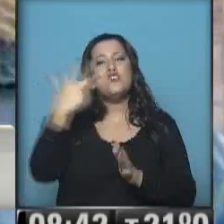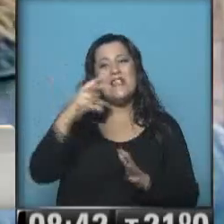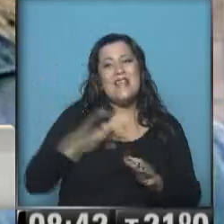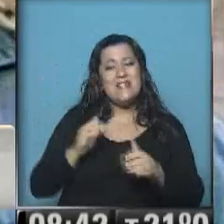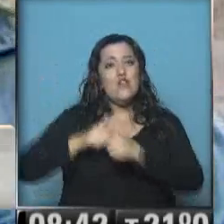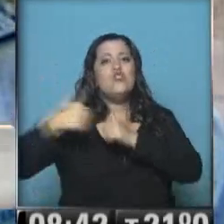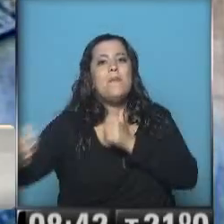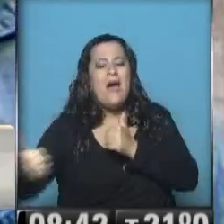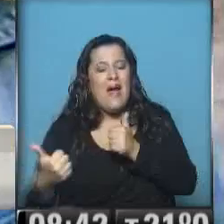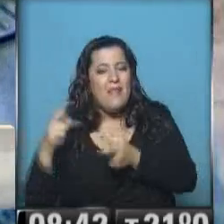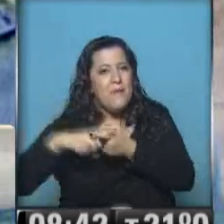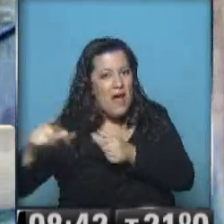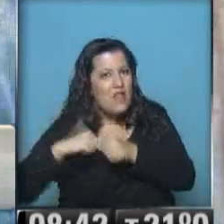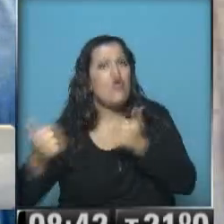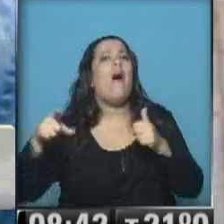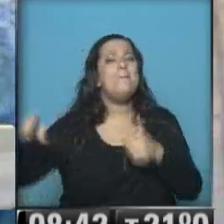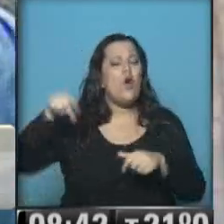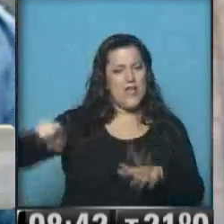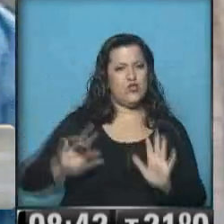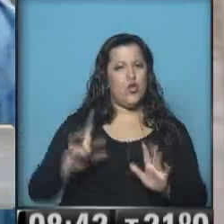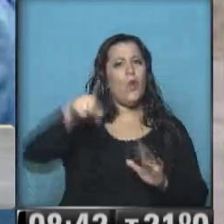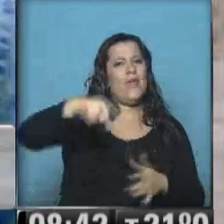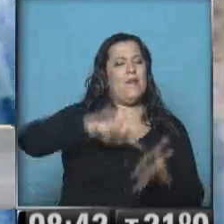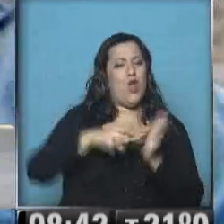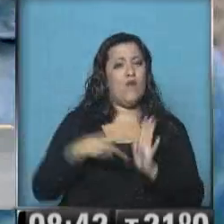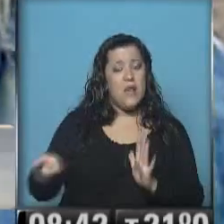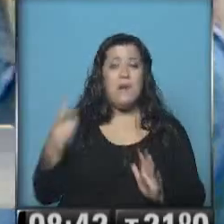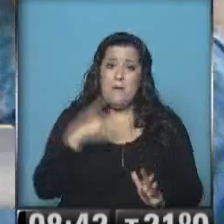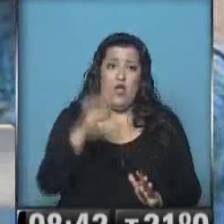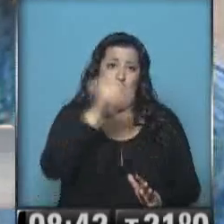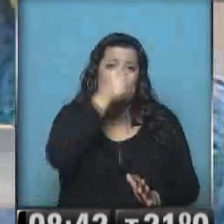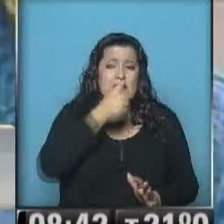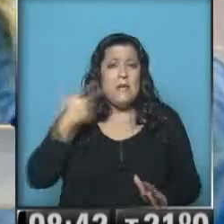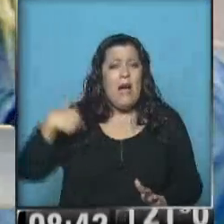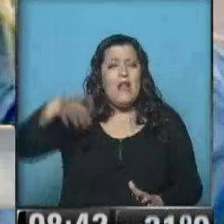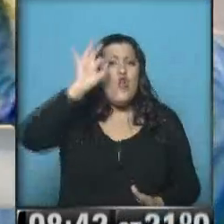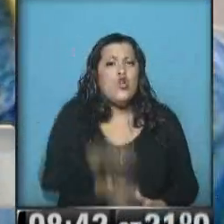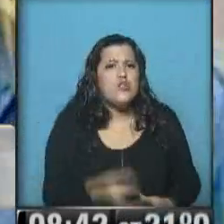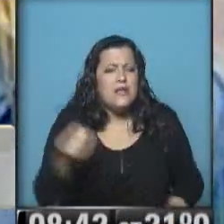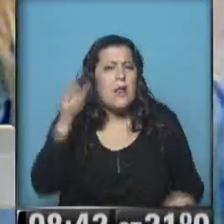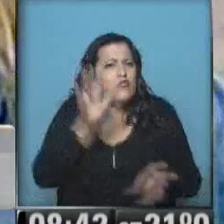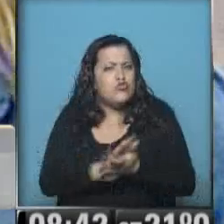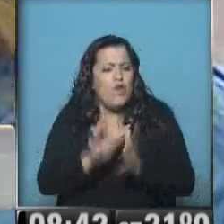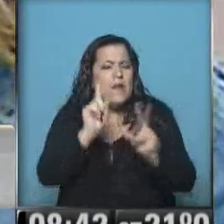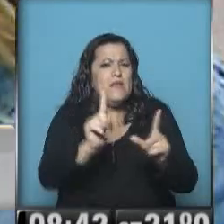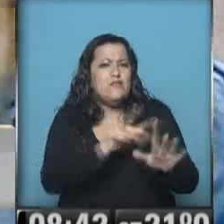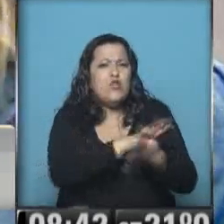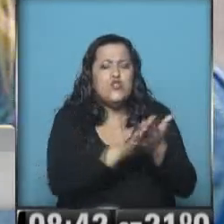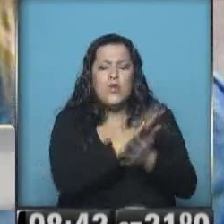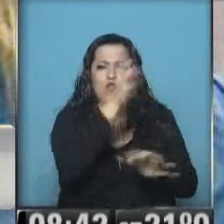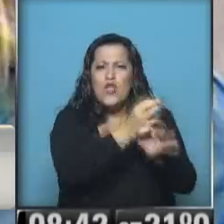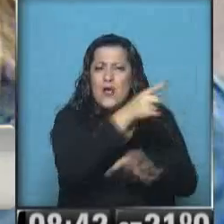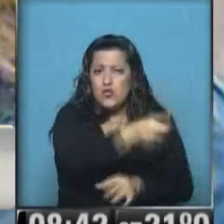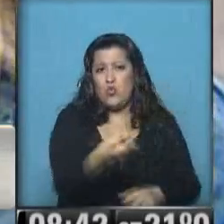una separación pero bueno ahora en este fin de semana nos enteramos de todo esto que todo esto ha sucedido mi hija fue